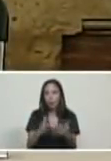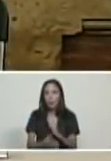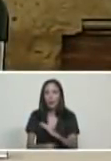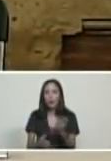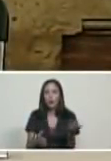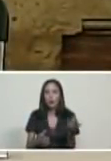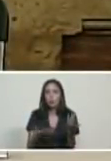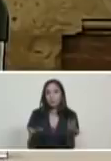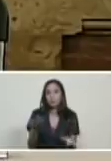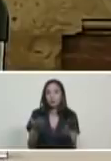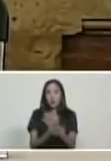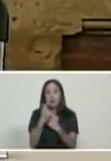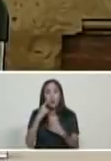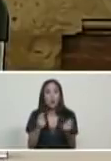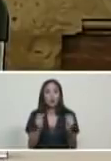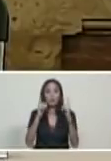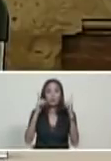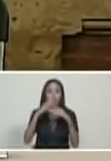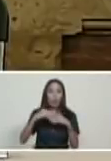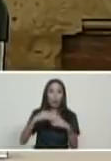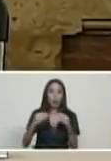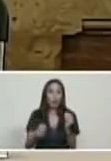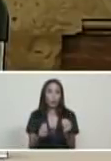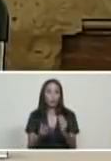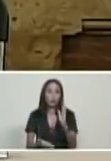Es una cifra importante en dólares.